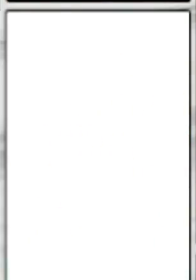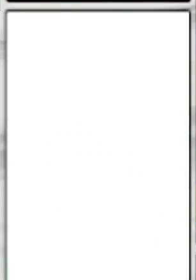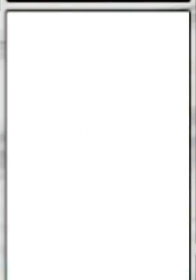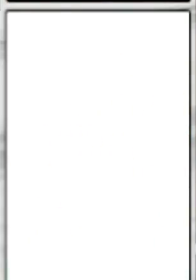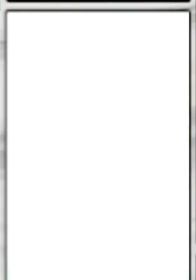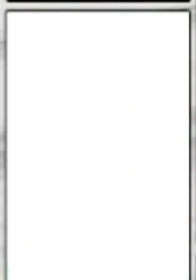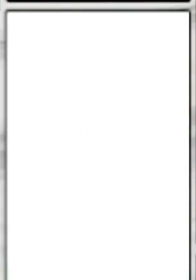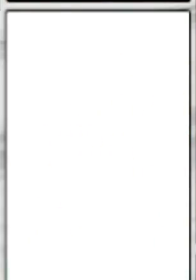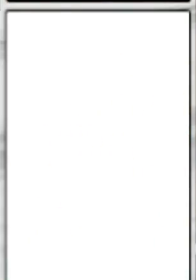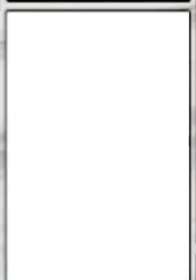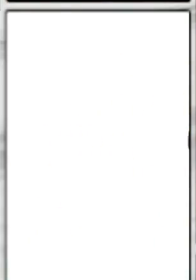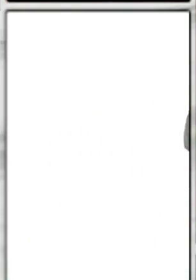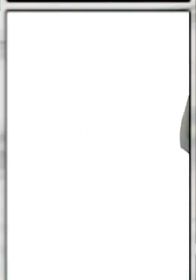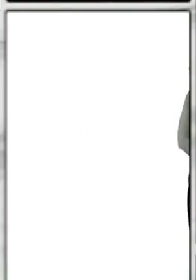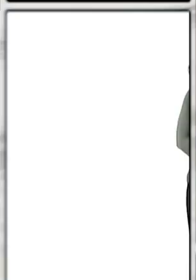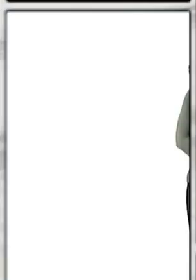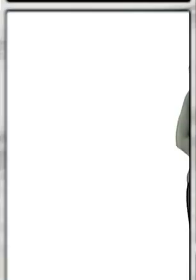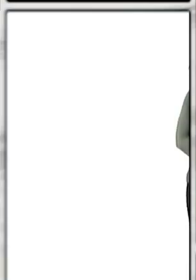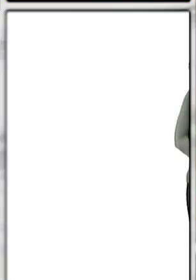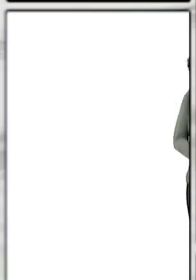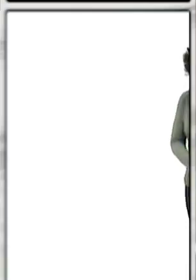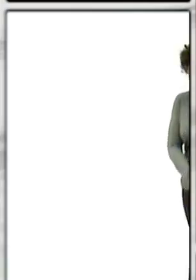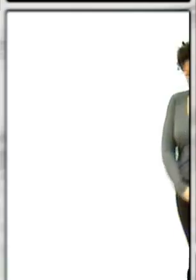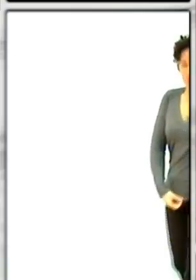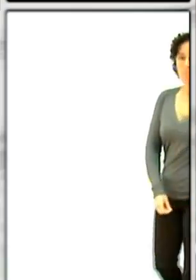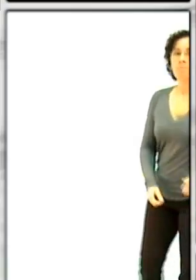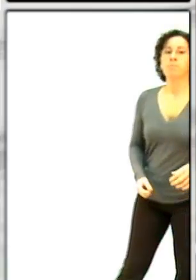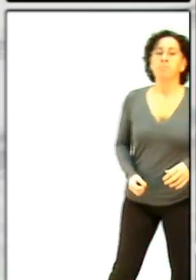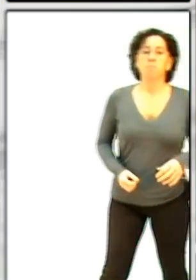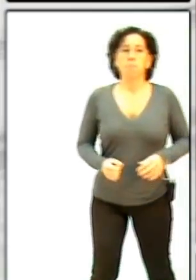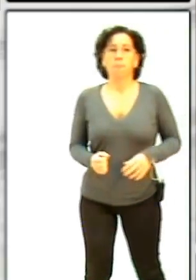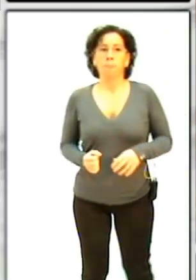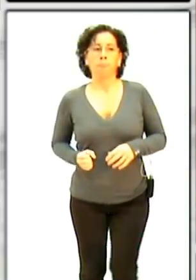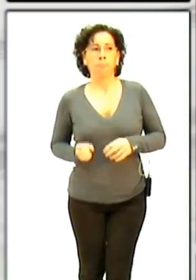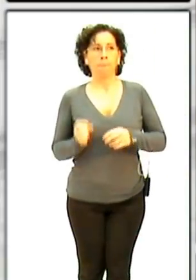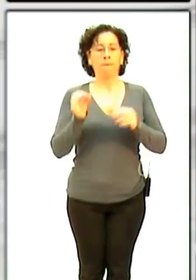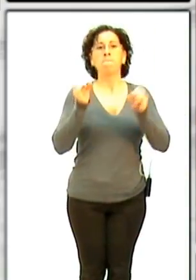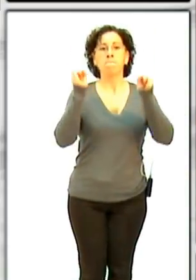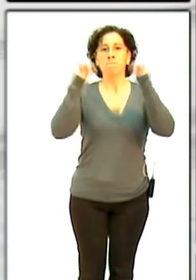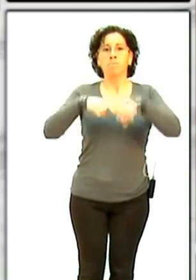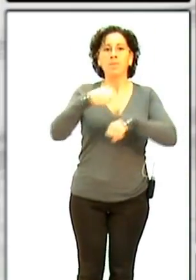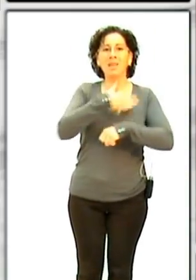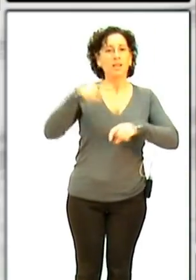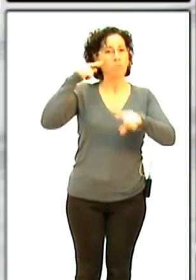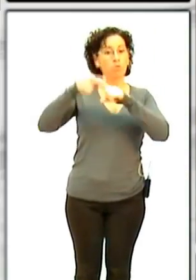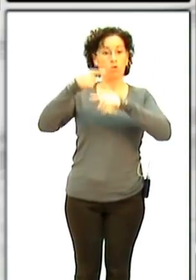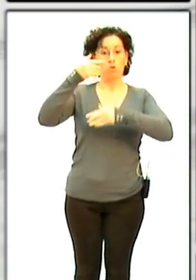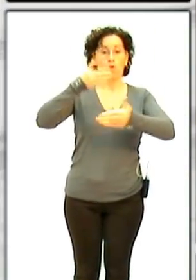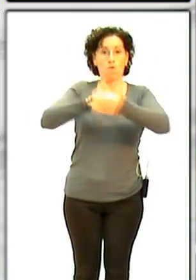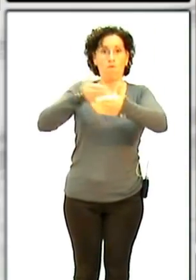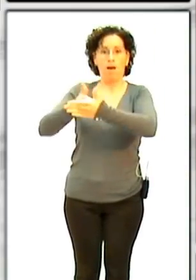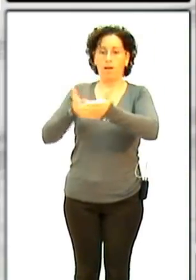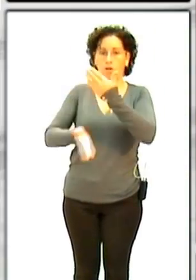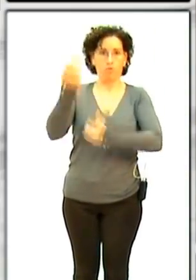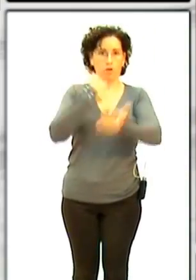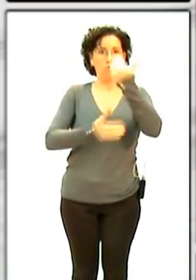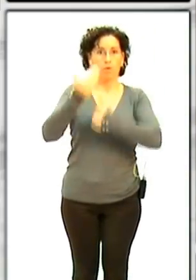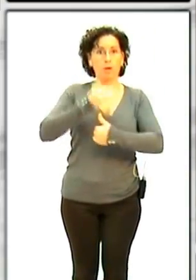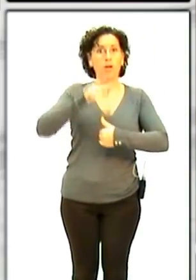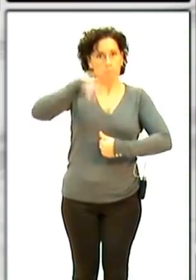es, queremos eliminar barreras, ¿no? Y en muchos casos el mismo dispositivo es una barrera en sí